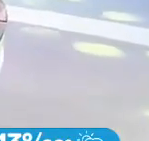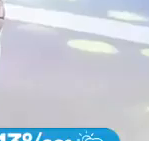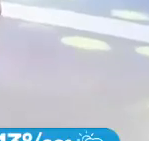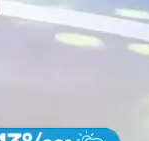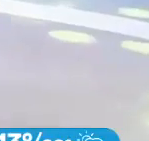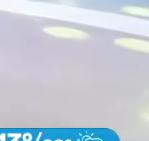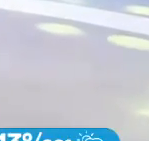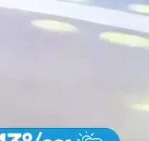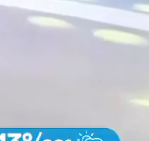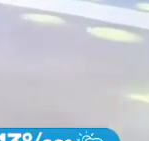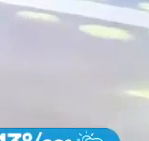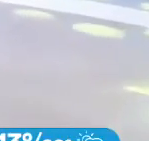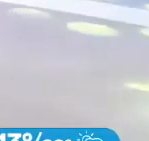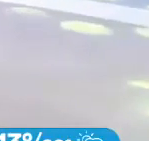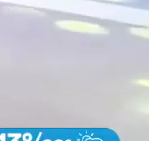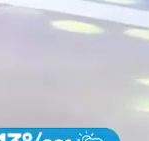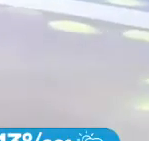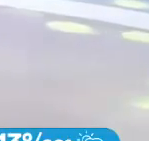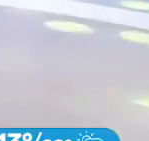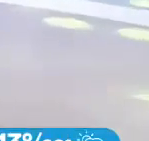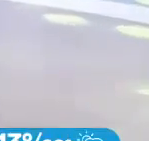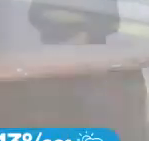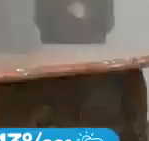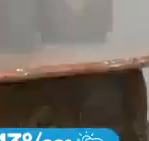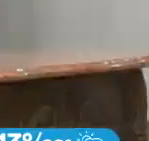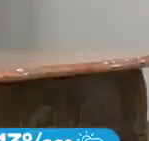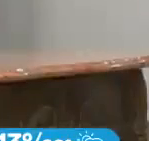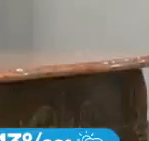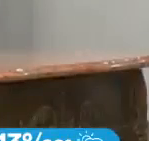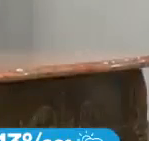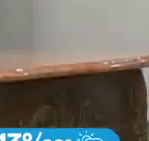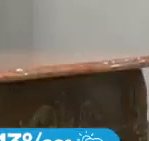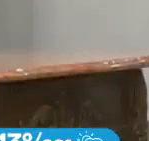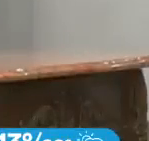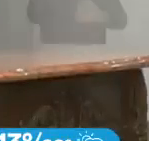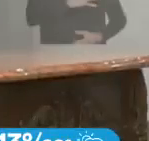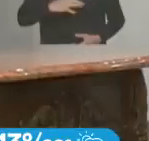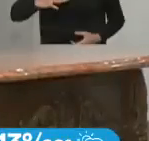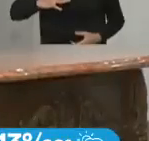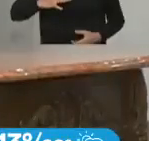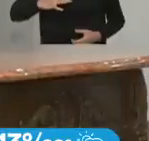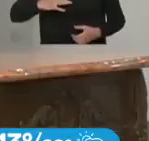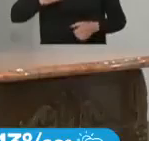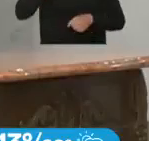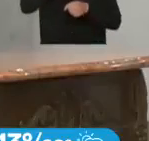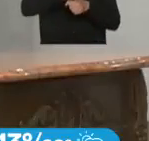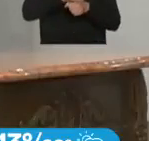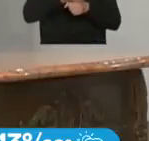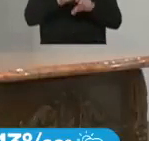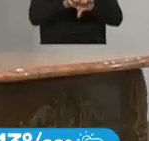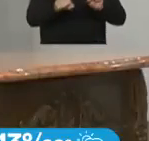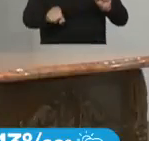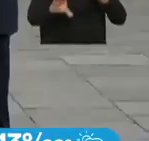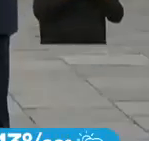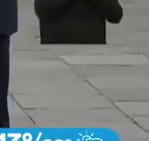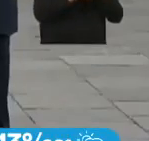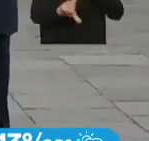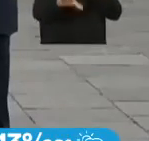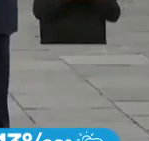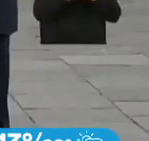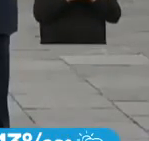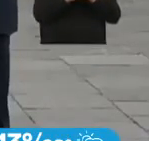estabas facilitando las cosas para el gobierno. Entonces, por un lado, hay una parte del corazoncito que genera un dolor, más encima con un equipo muy, muy bueno que habíamos